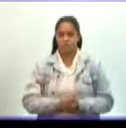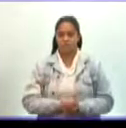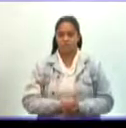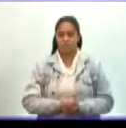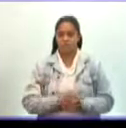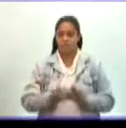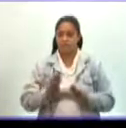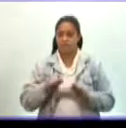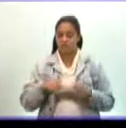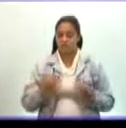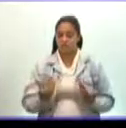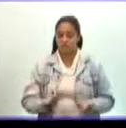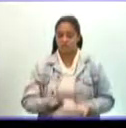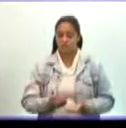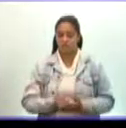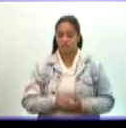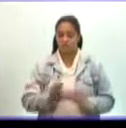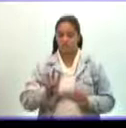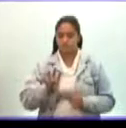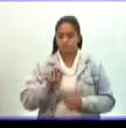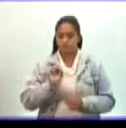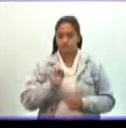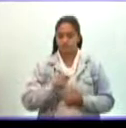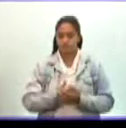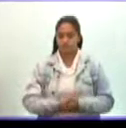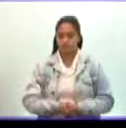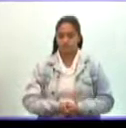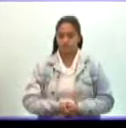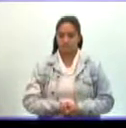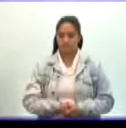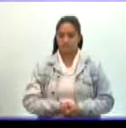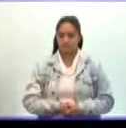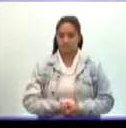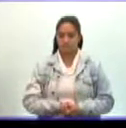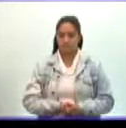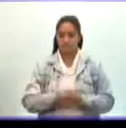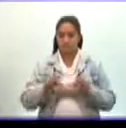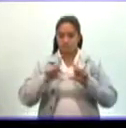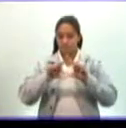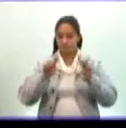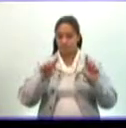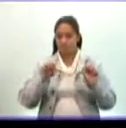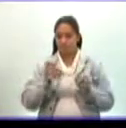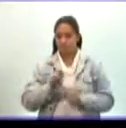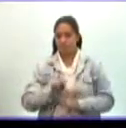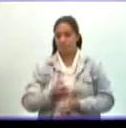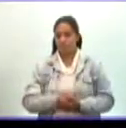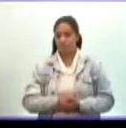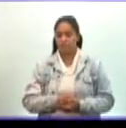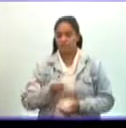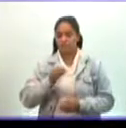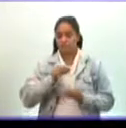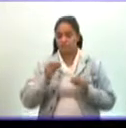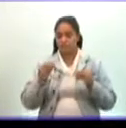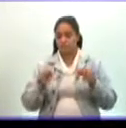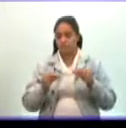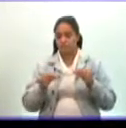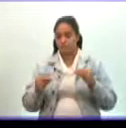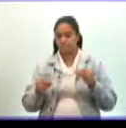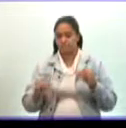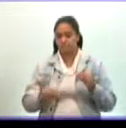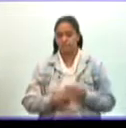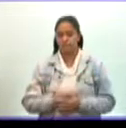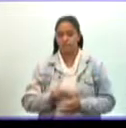debemos obtener la proporción para luego sustituir los valores y poder